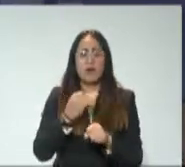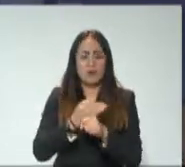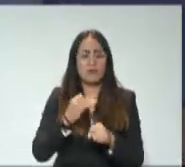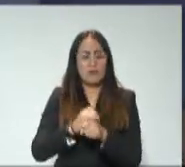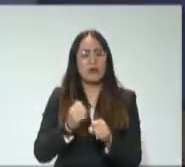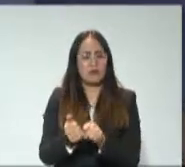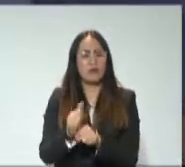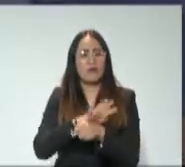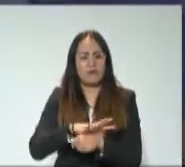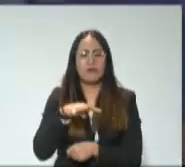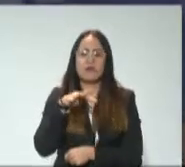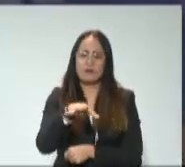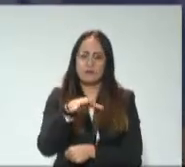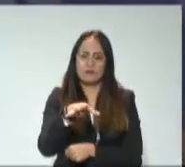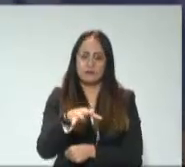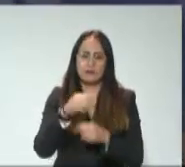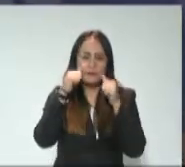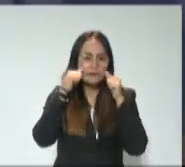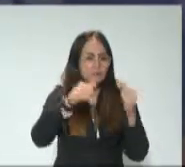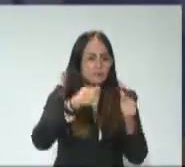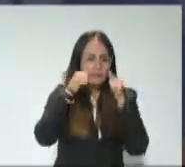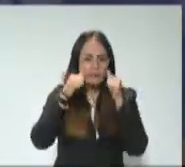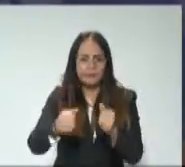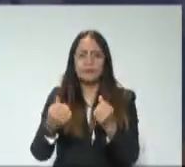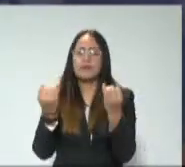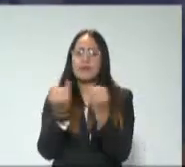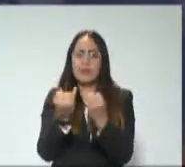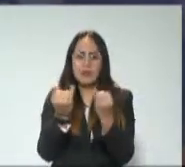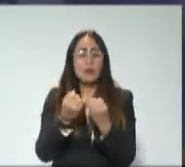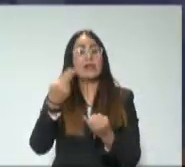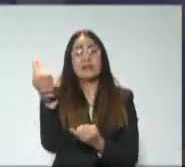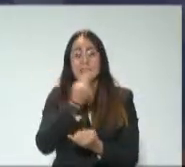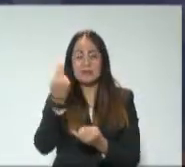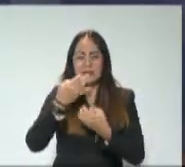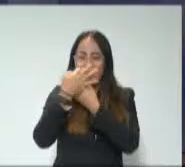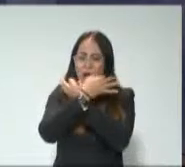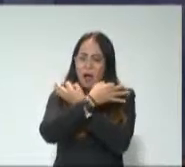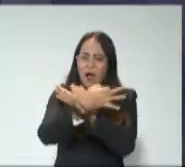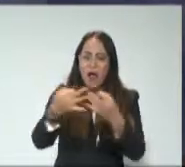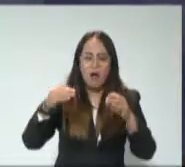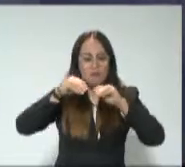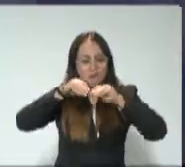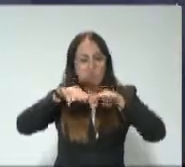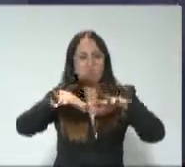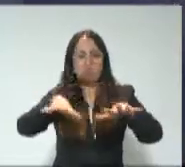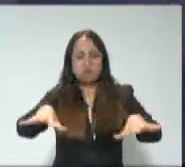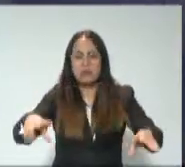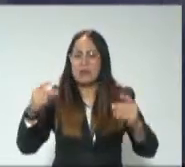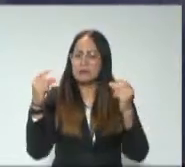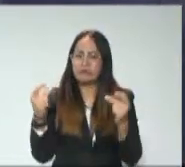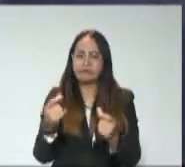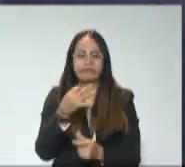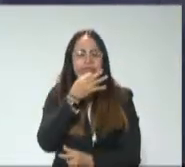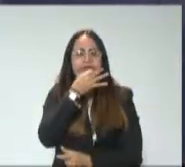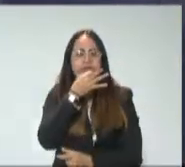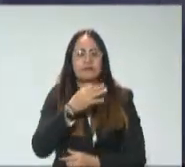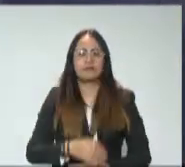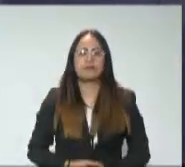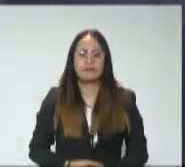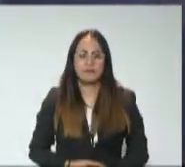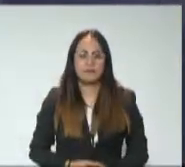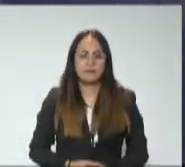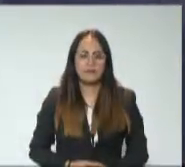sanitaria y también hemos exhortado a su publicación y difusión en el menor tiempo posible